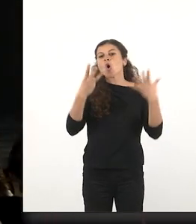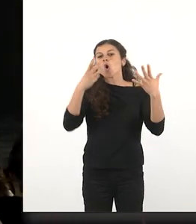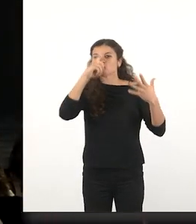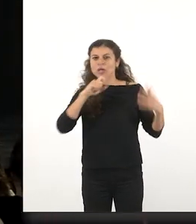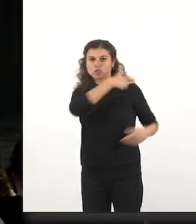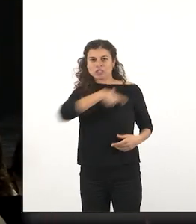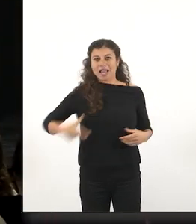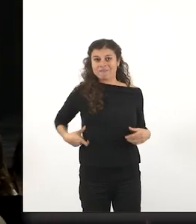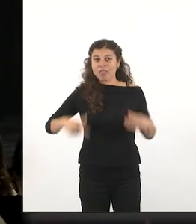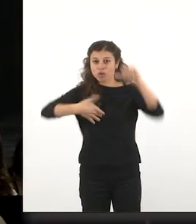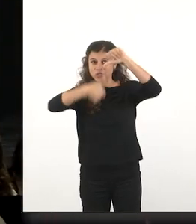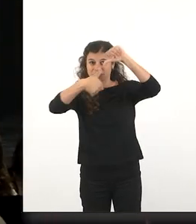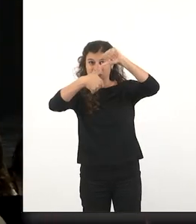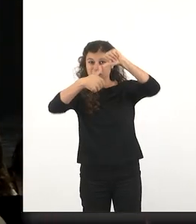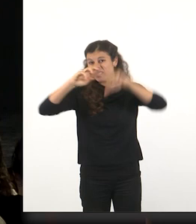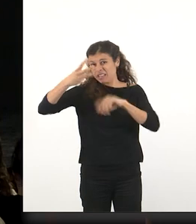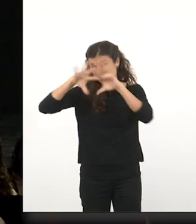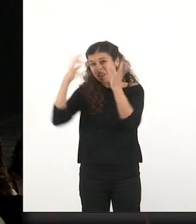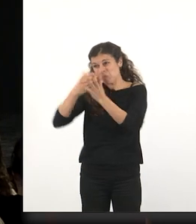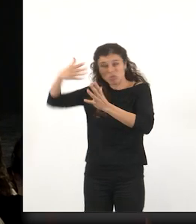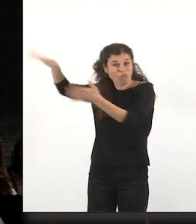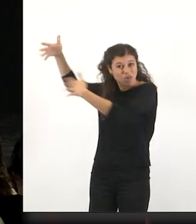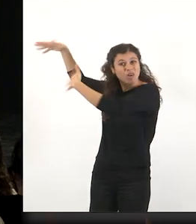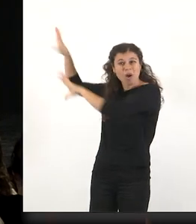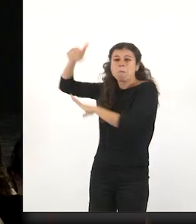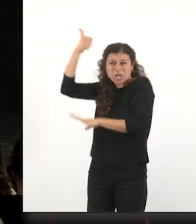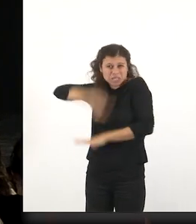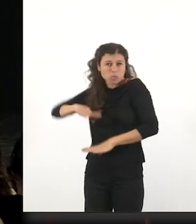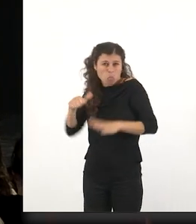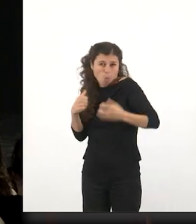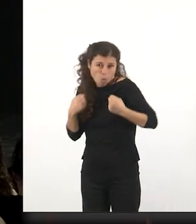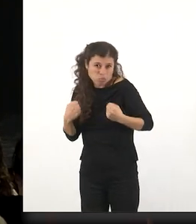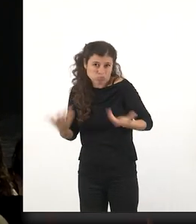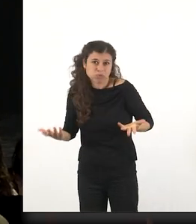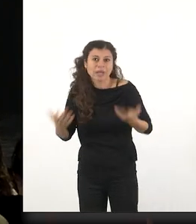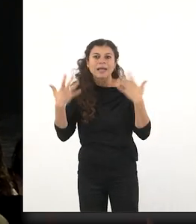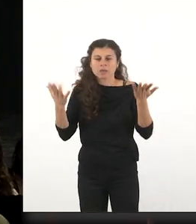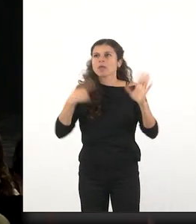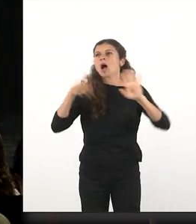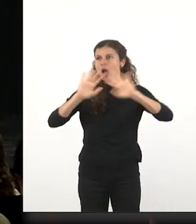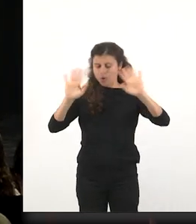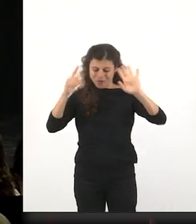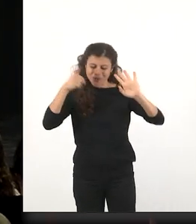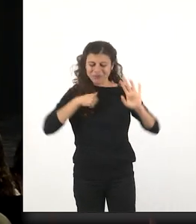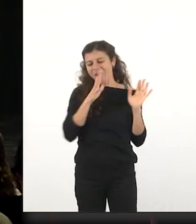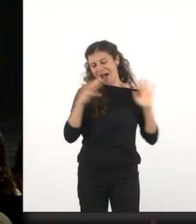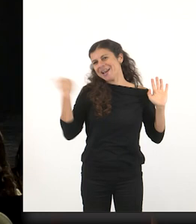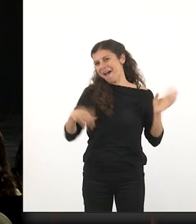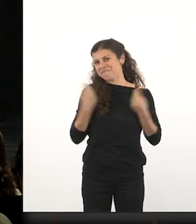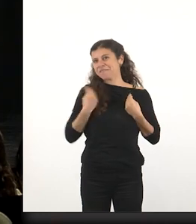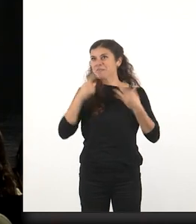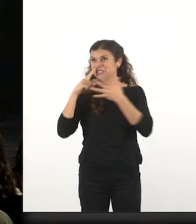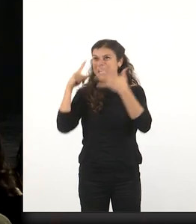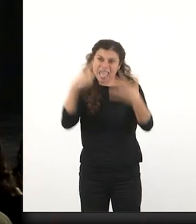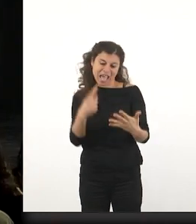en El Salvador, Centroamérica, Tercer Mundo, Sudacalandia, donde hay un montón de machismo, y tengo que ubicarme de una puñetera vez que vivo aquí en la península histérica desde hace 6